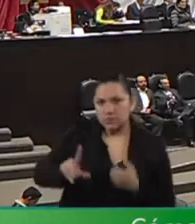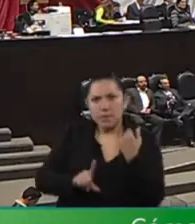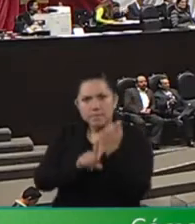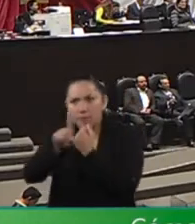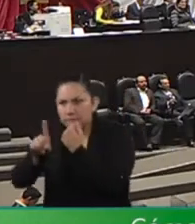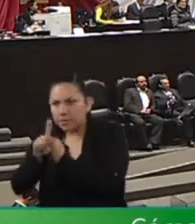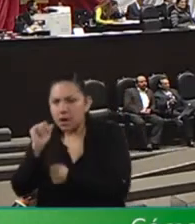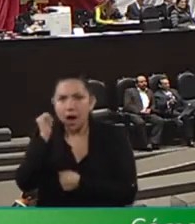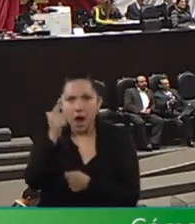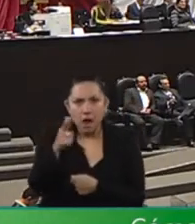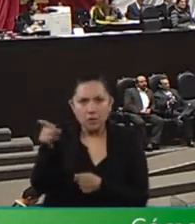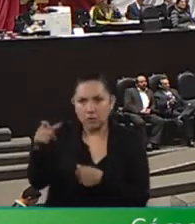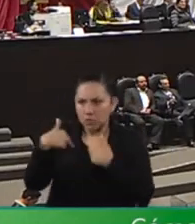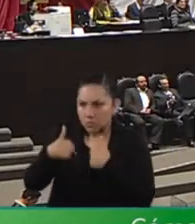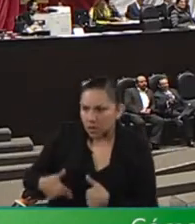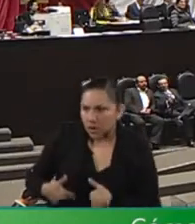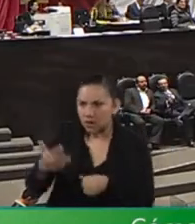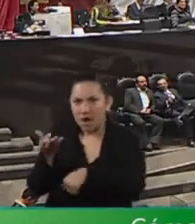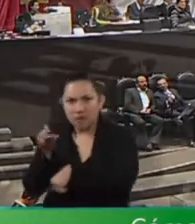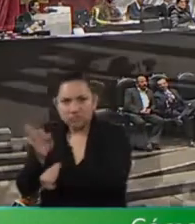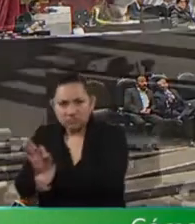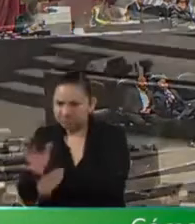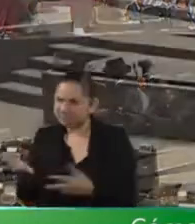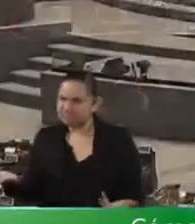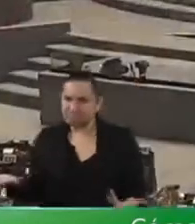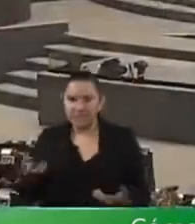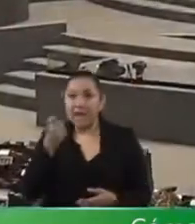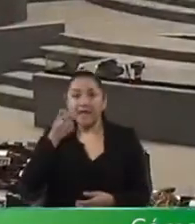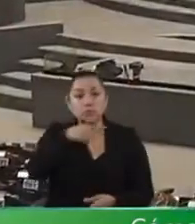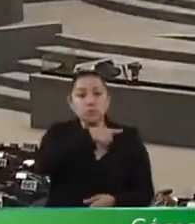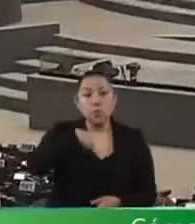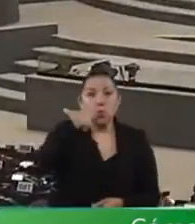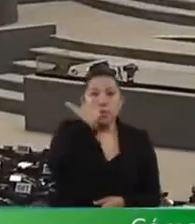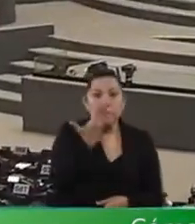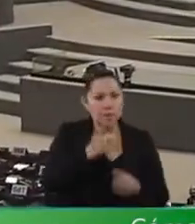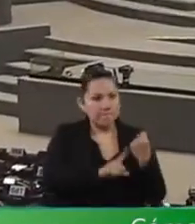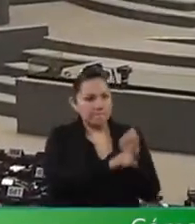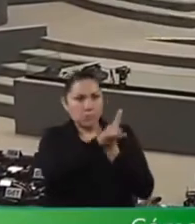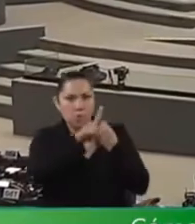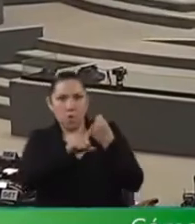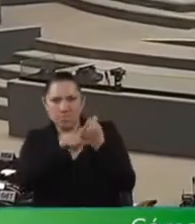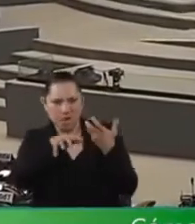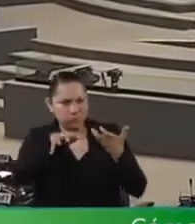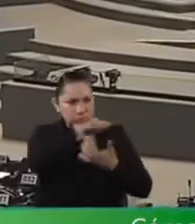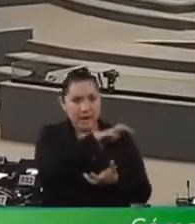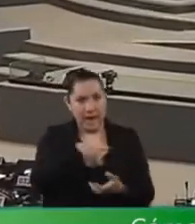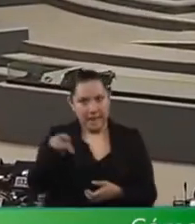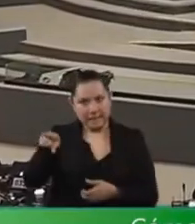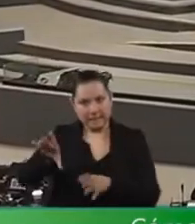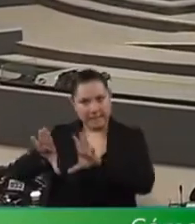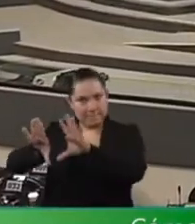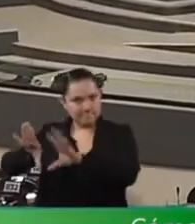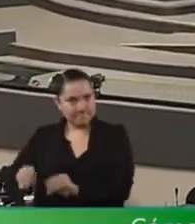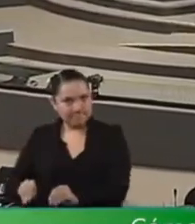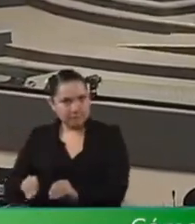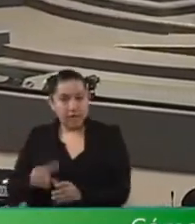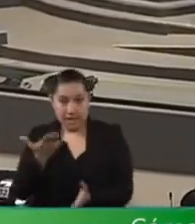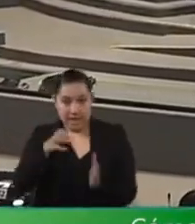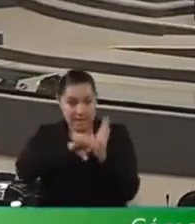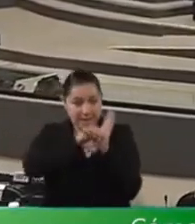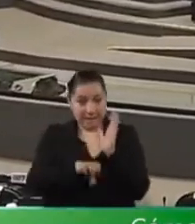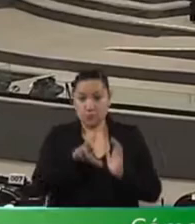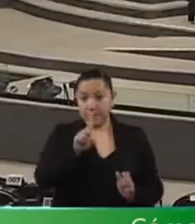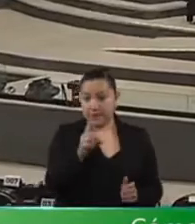silencio ante desastres como el calcinamiento de 39 migrantes en